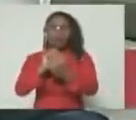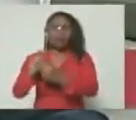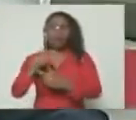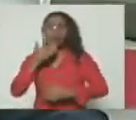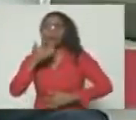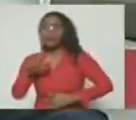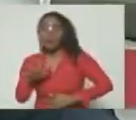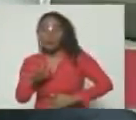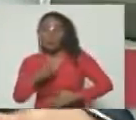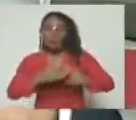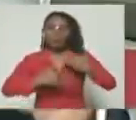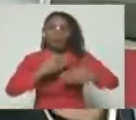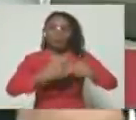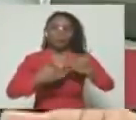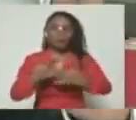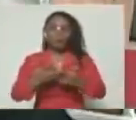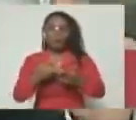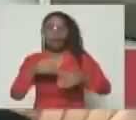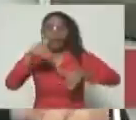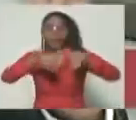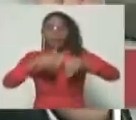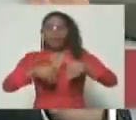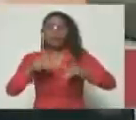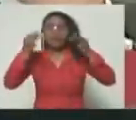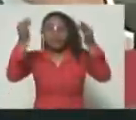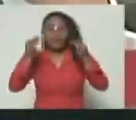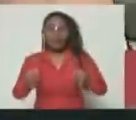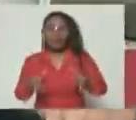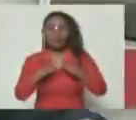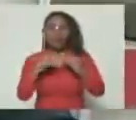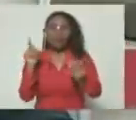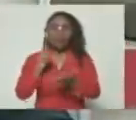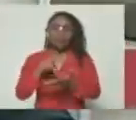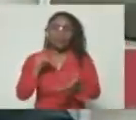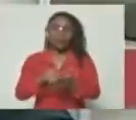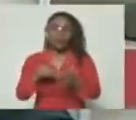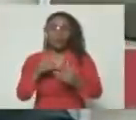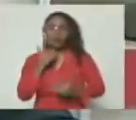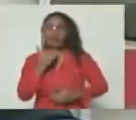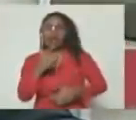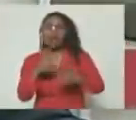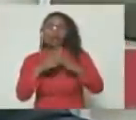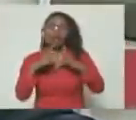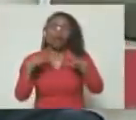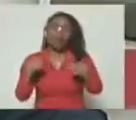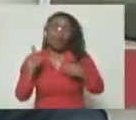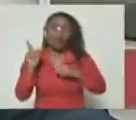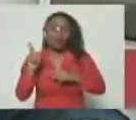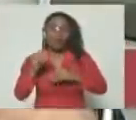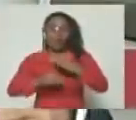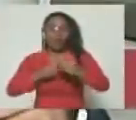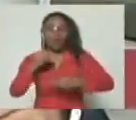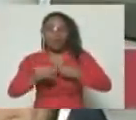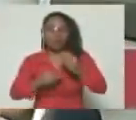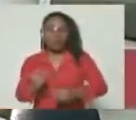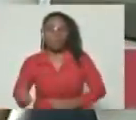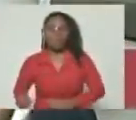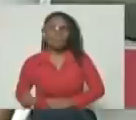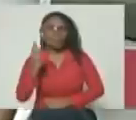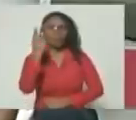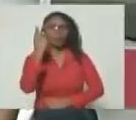proceso electoral, donde seguramente participaremos todos o casi todos, va a ser la